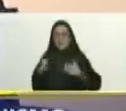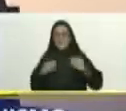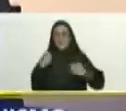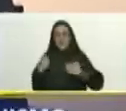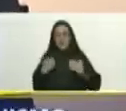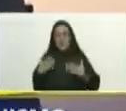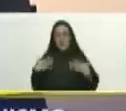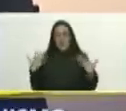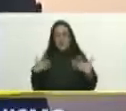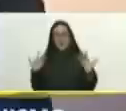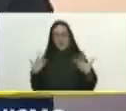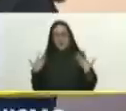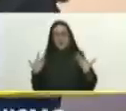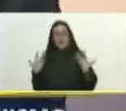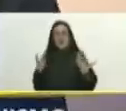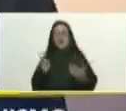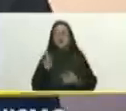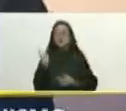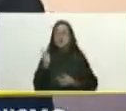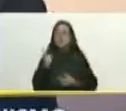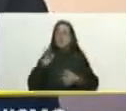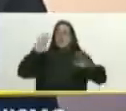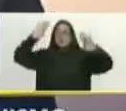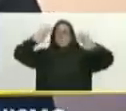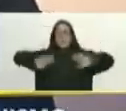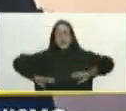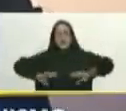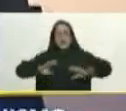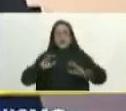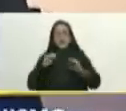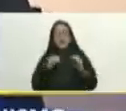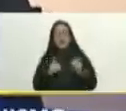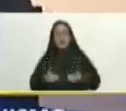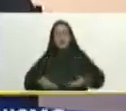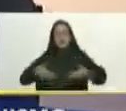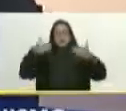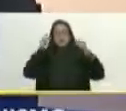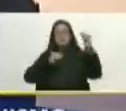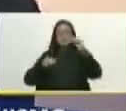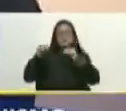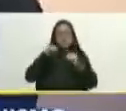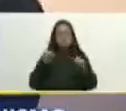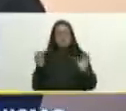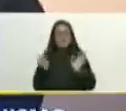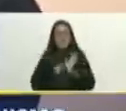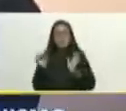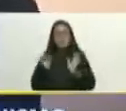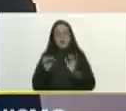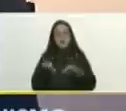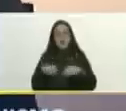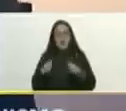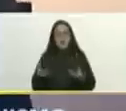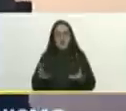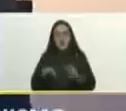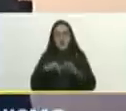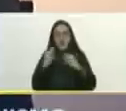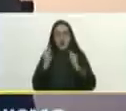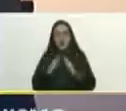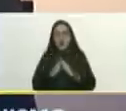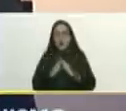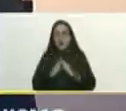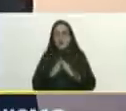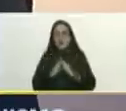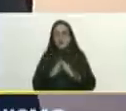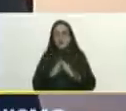lo que es alegría, no es nada más paredes que las levantamos en corto tiempo. Aquí lo que hay es un hogar, entregando un hogar donde